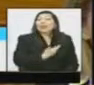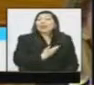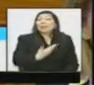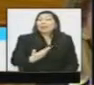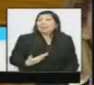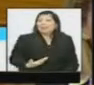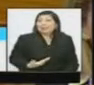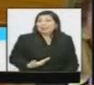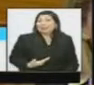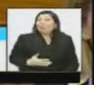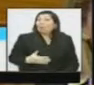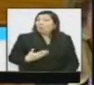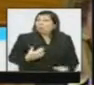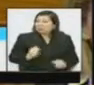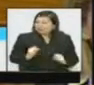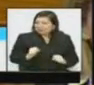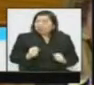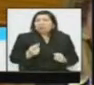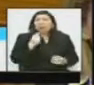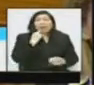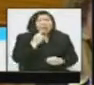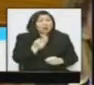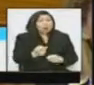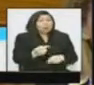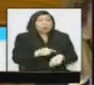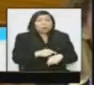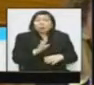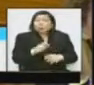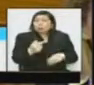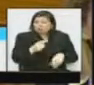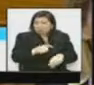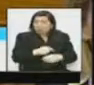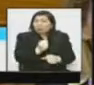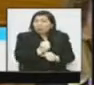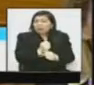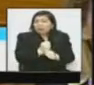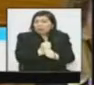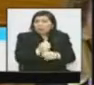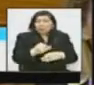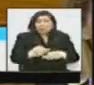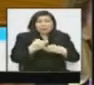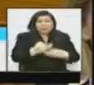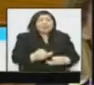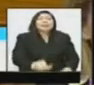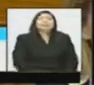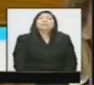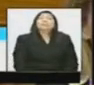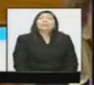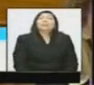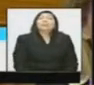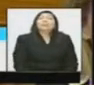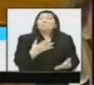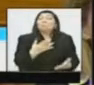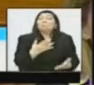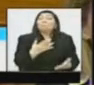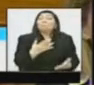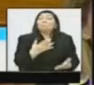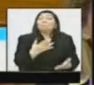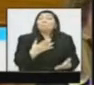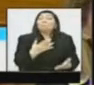no es que esté osa esta sede el gobierno estable o en rojo haciendo de nuestros canales